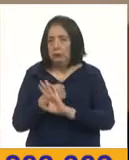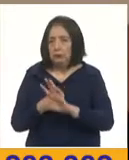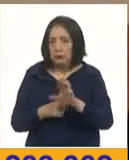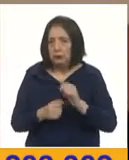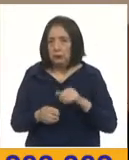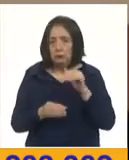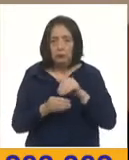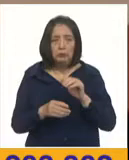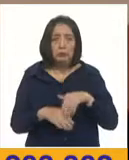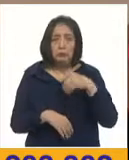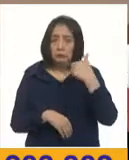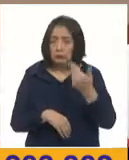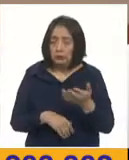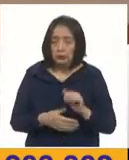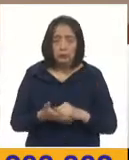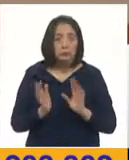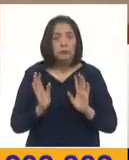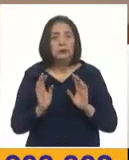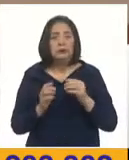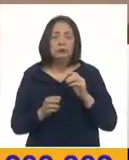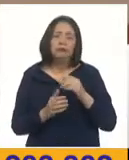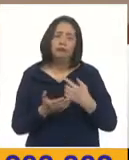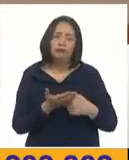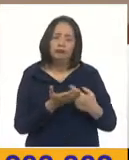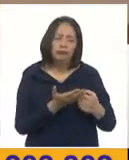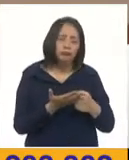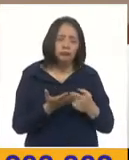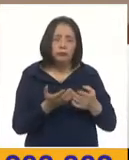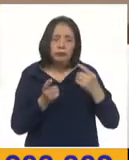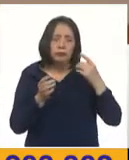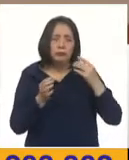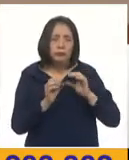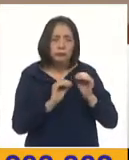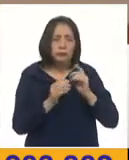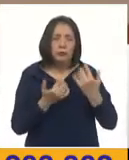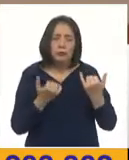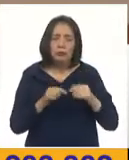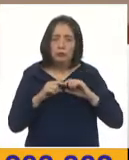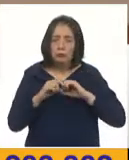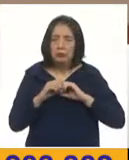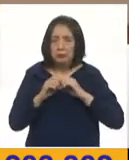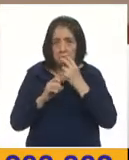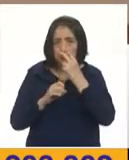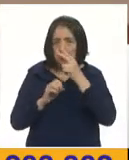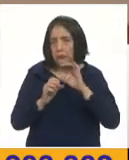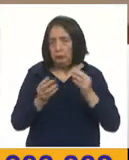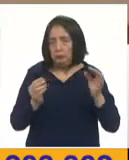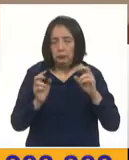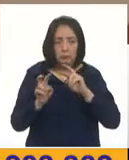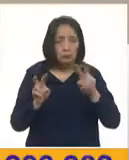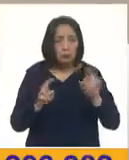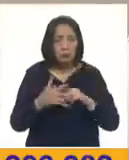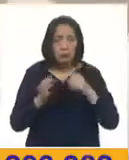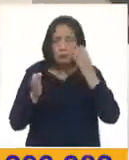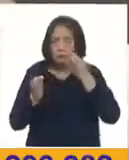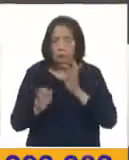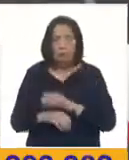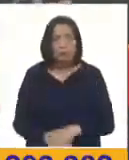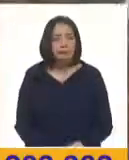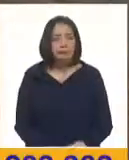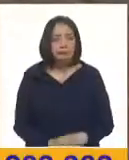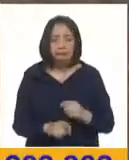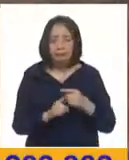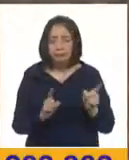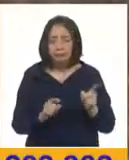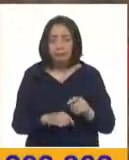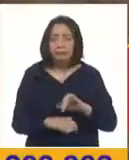después de la audiencia del iberá en una sesión no que ahora están haciendo la pública en nuestros casos y deciden encendió el voto sin